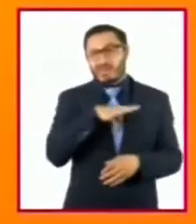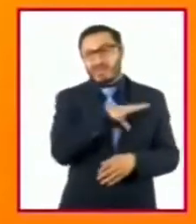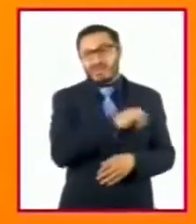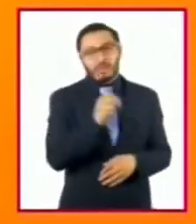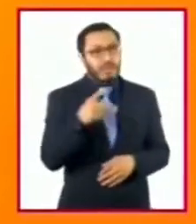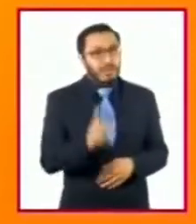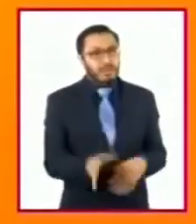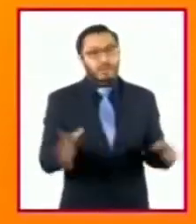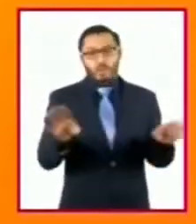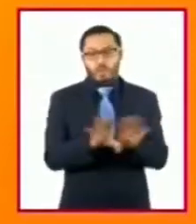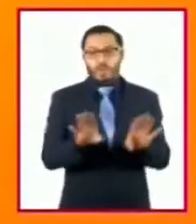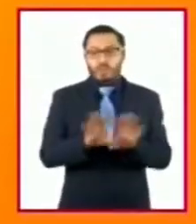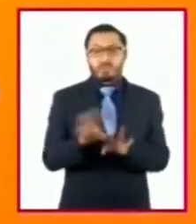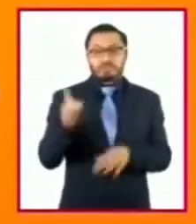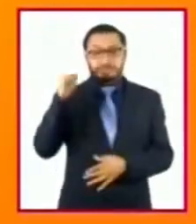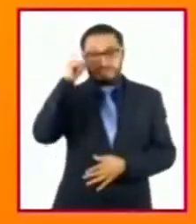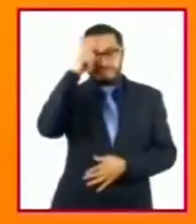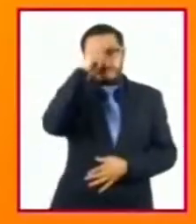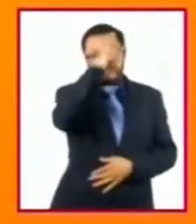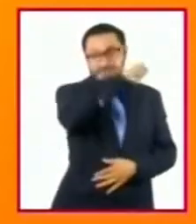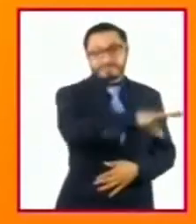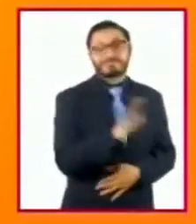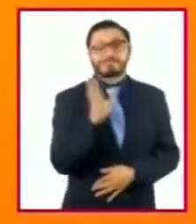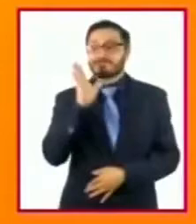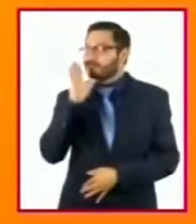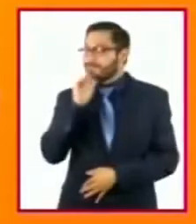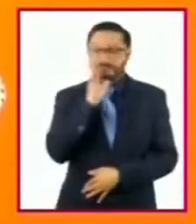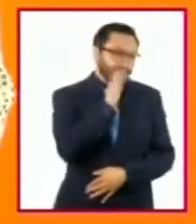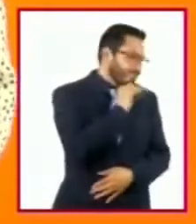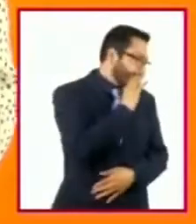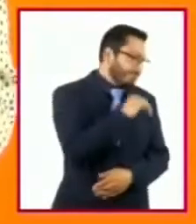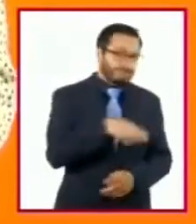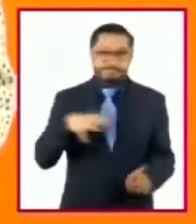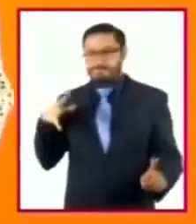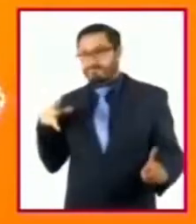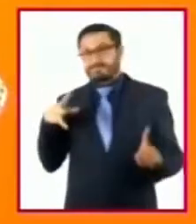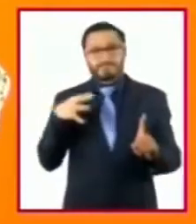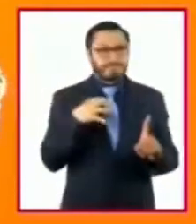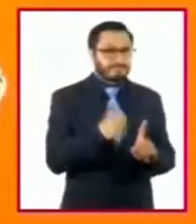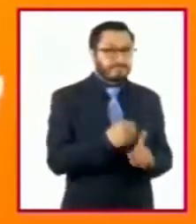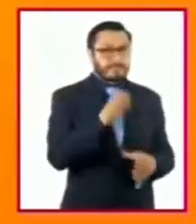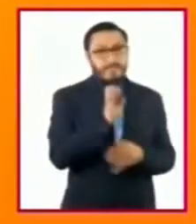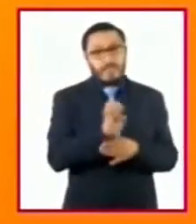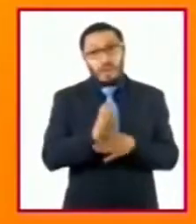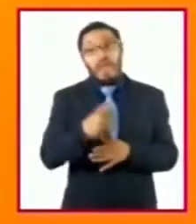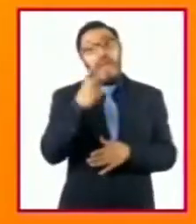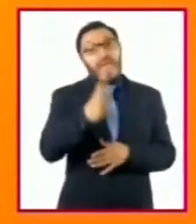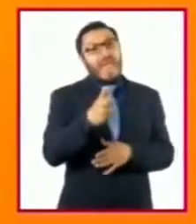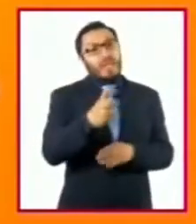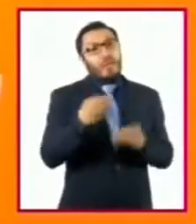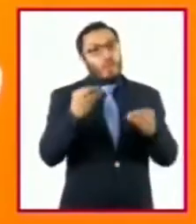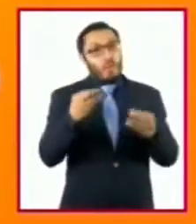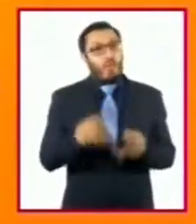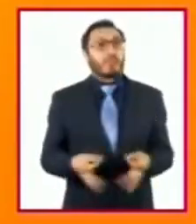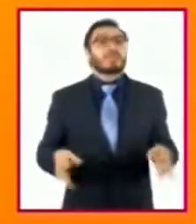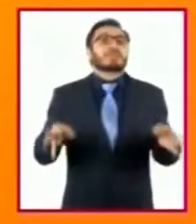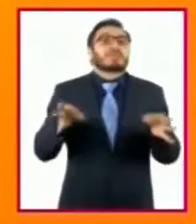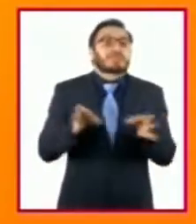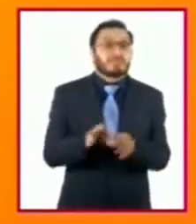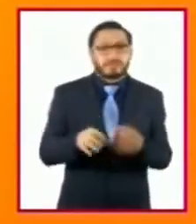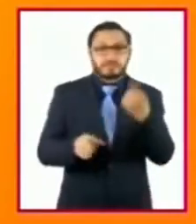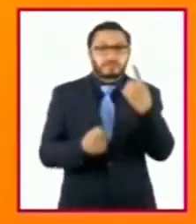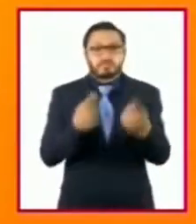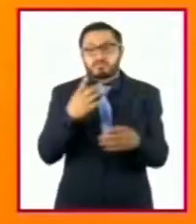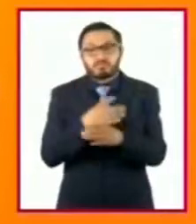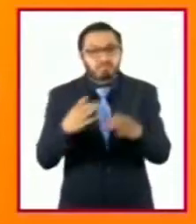pero se me hace muy difícil y no logro los resultados adecuados. Entonces, por supuesto que ese es el primer paso. Hay cosas